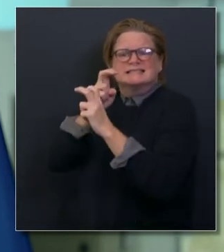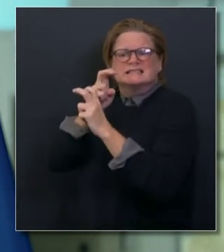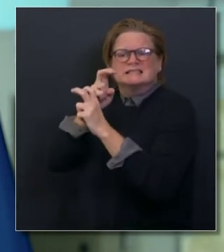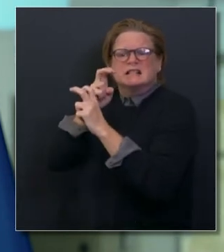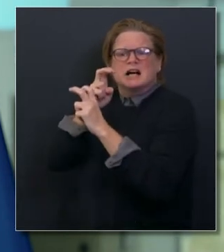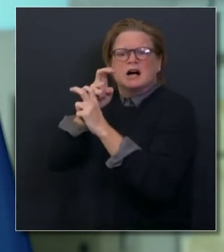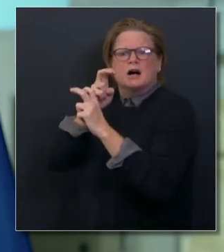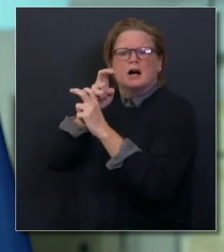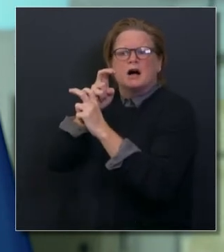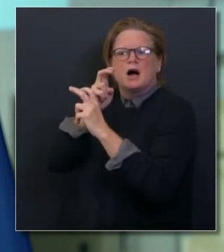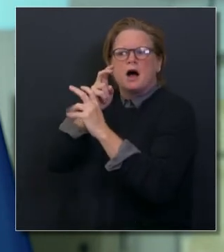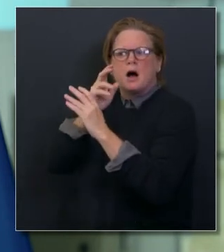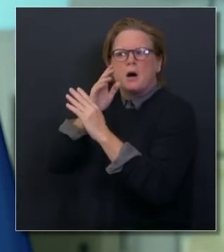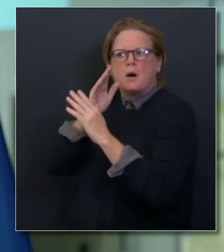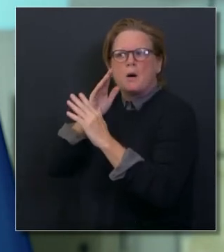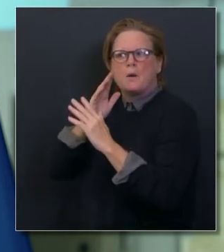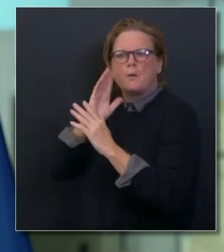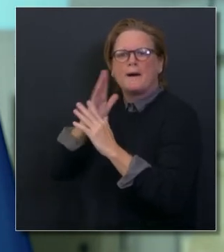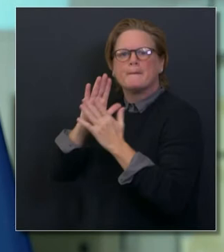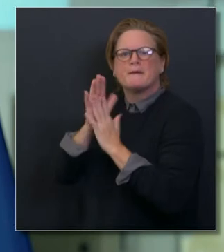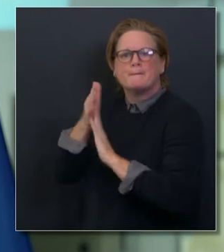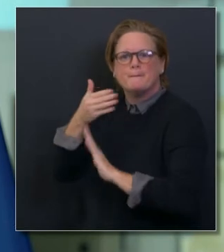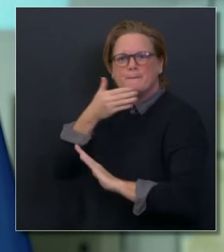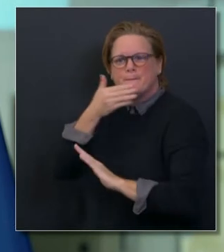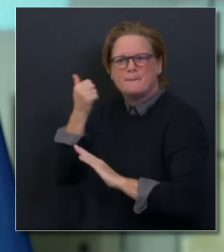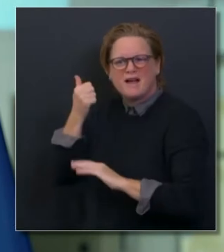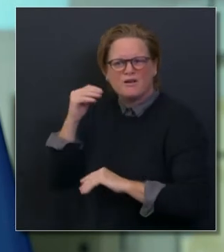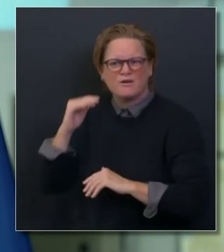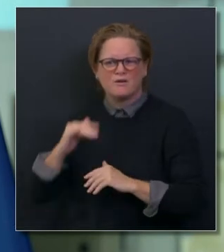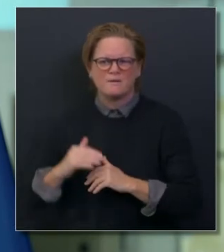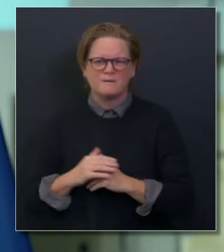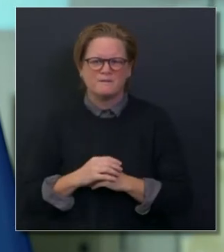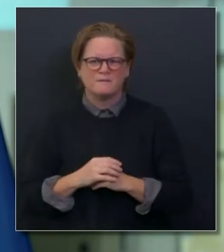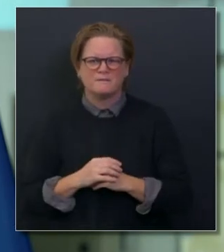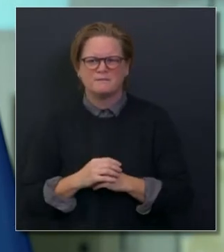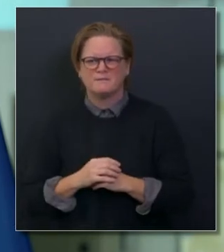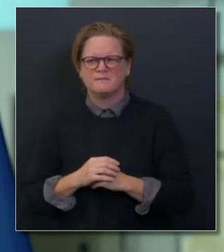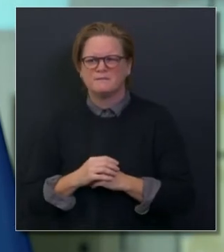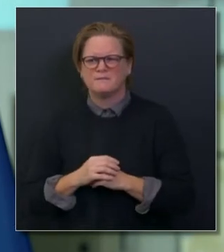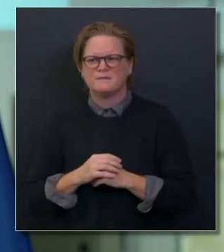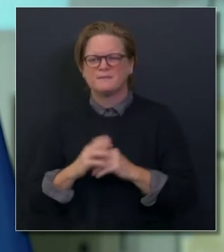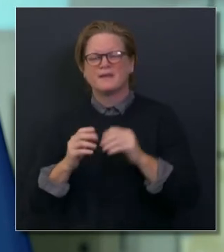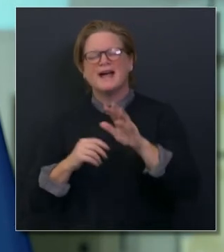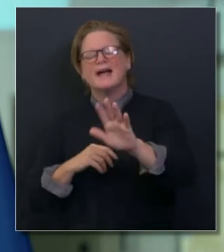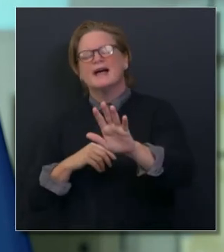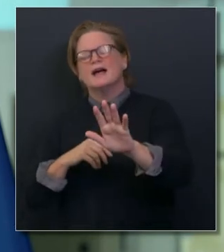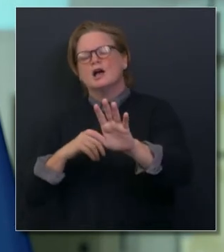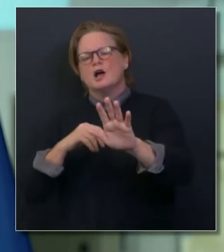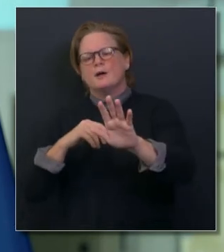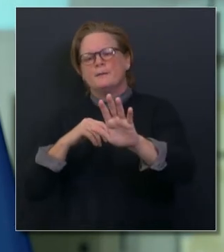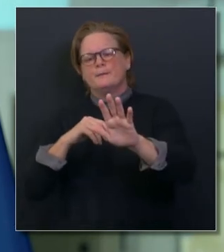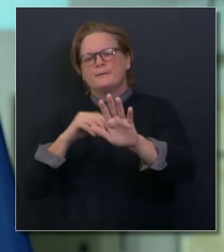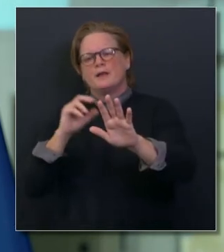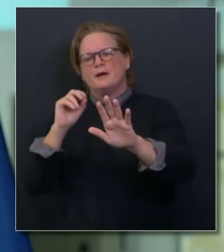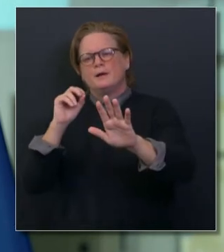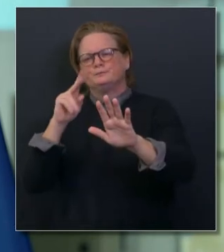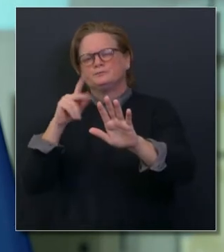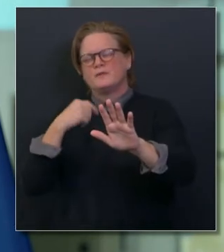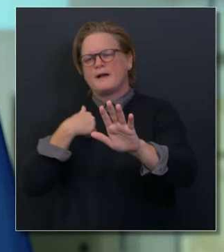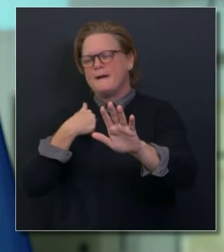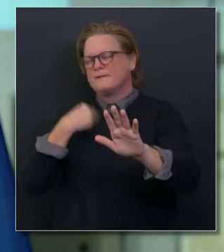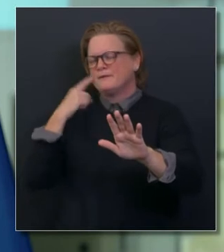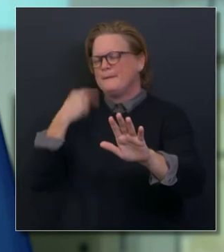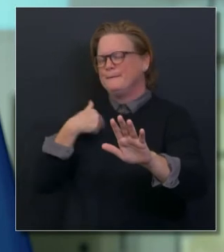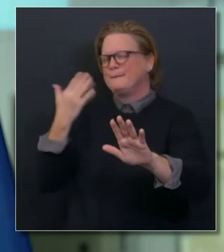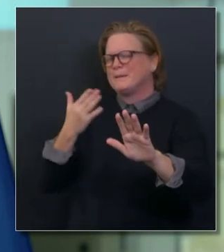gracias por la pregunta, la oportunidad. Le voy a pedir al doctor Gaudí que hable de la modelación. Esto es interesante. Pues les voy